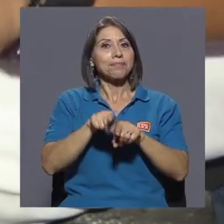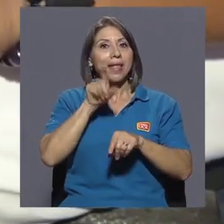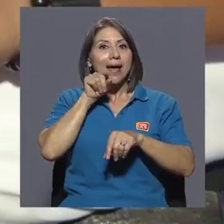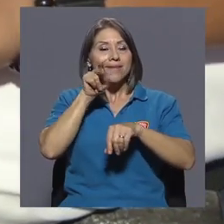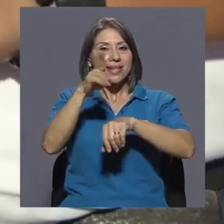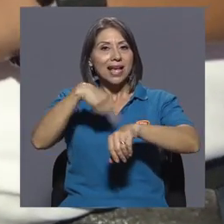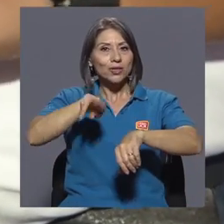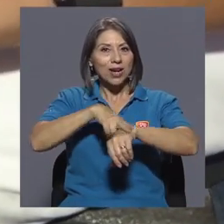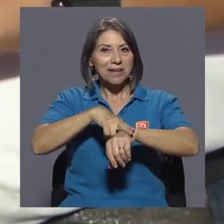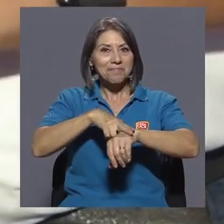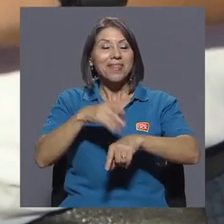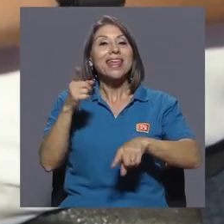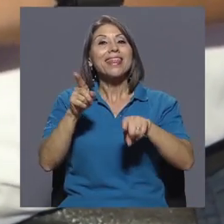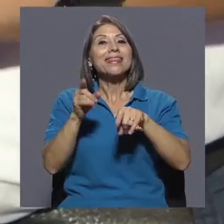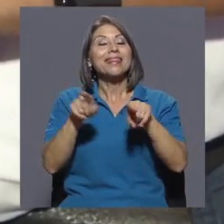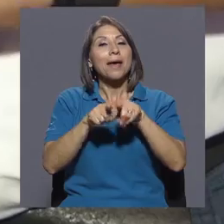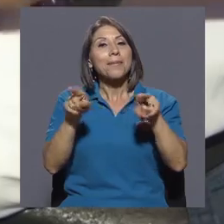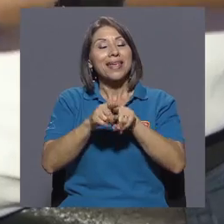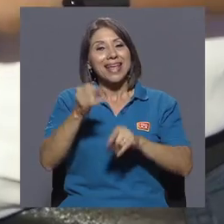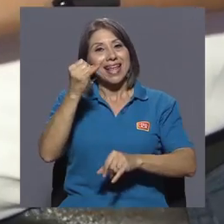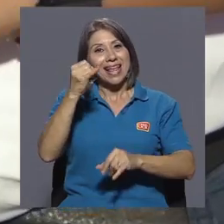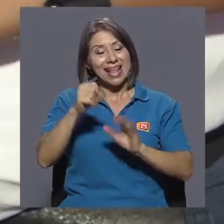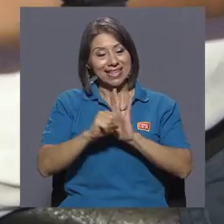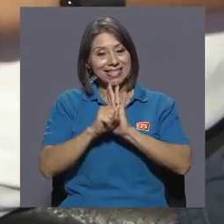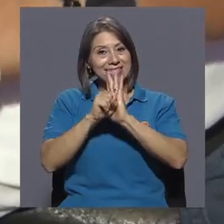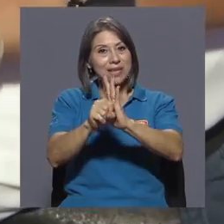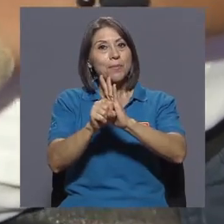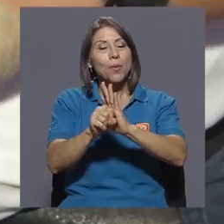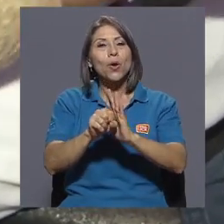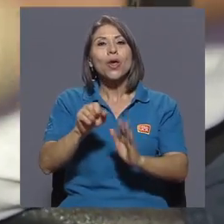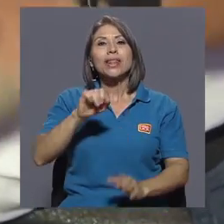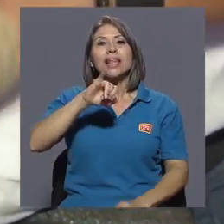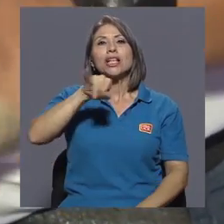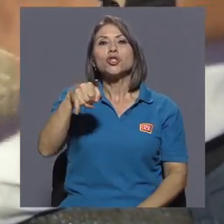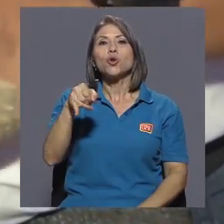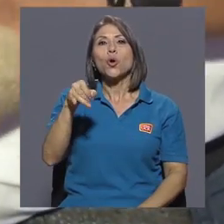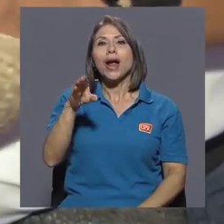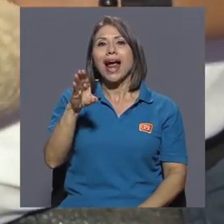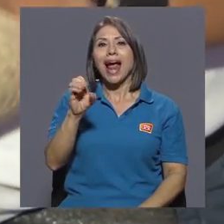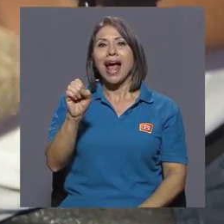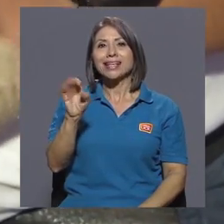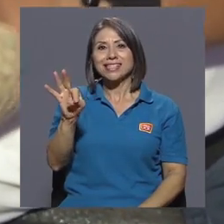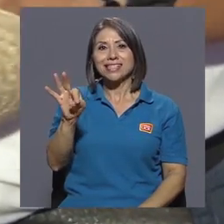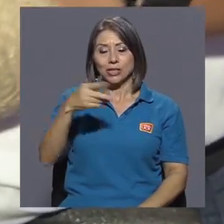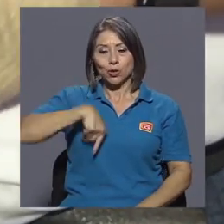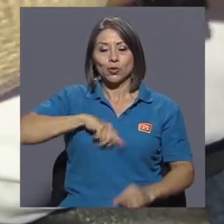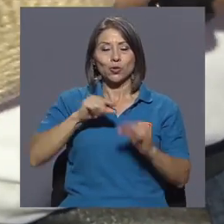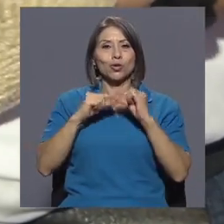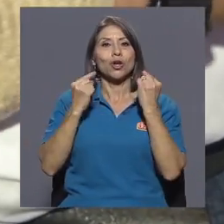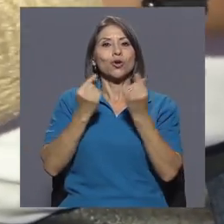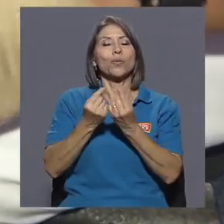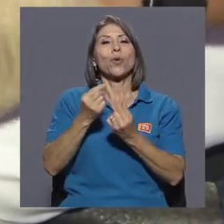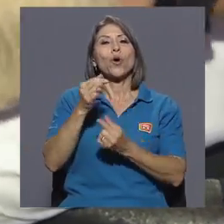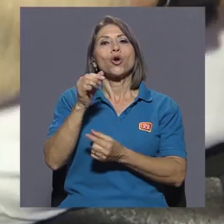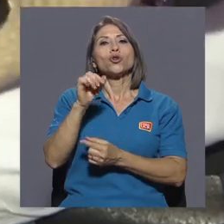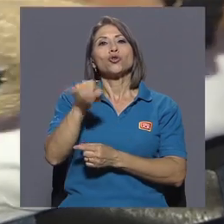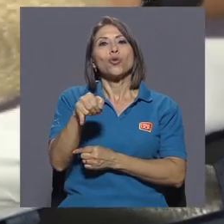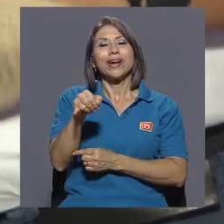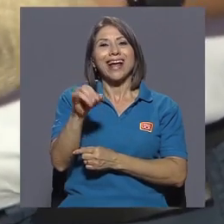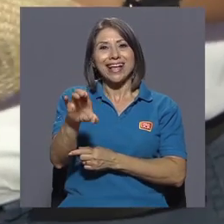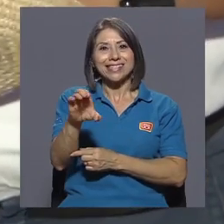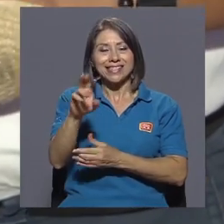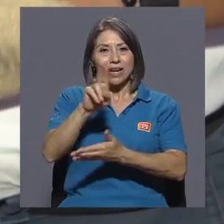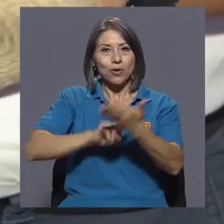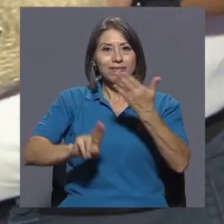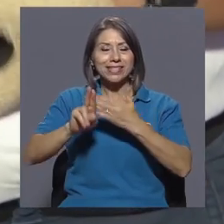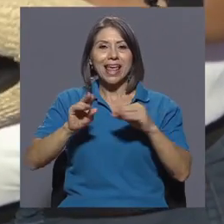el símbolo del Yumcax. Nosotros somos el grupo Yumcax de la Universidad Pedagógica. Es un grupo que tiene